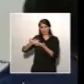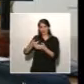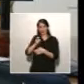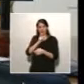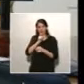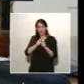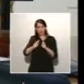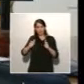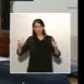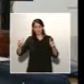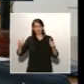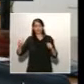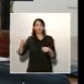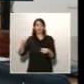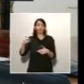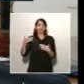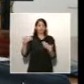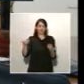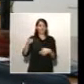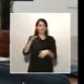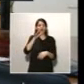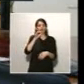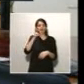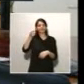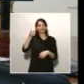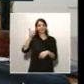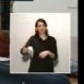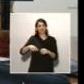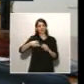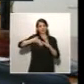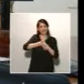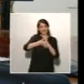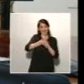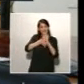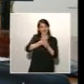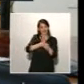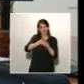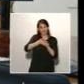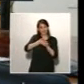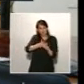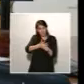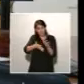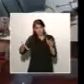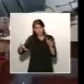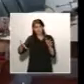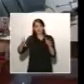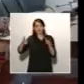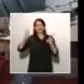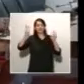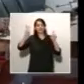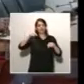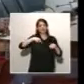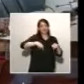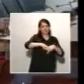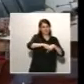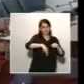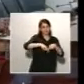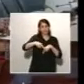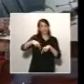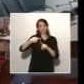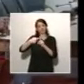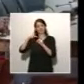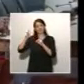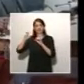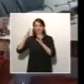una gran densidad la explicación en todo lo concerniente al transporte y a la seguridad. Estamos justamente